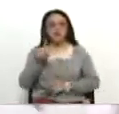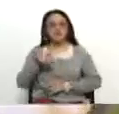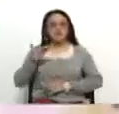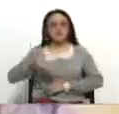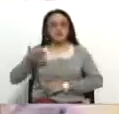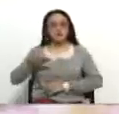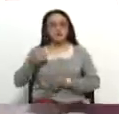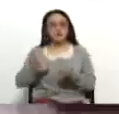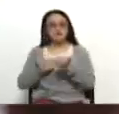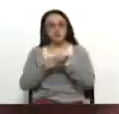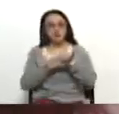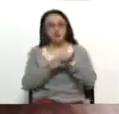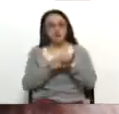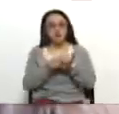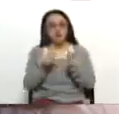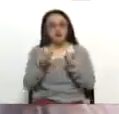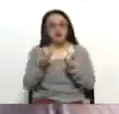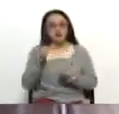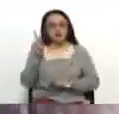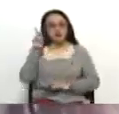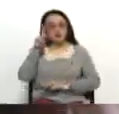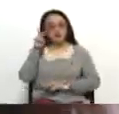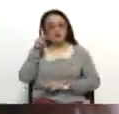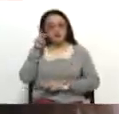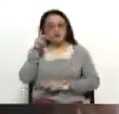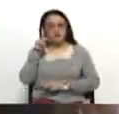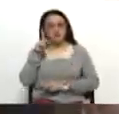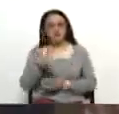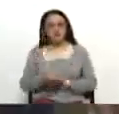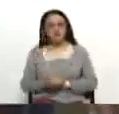importantes aportes en la vida docencia,